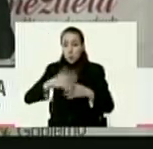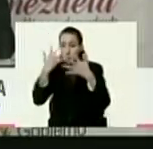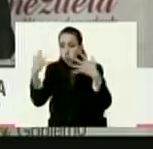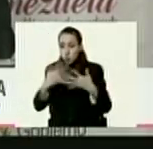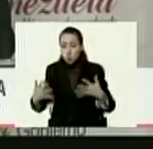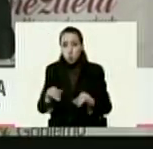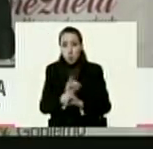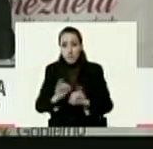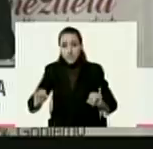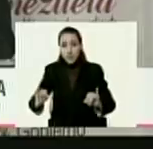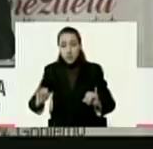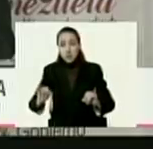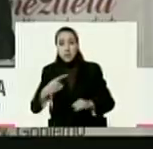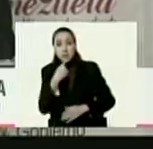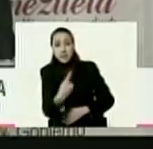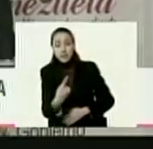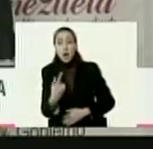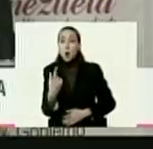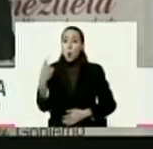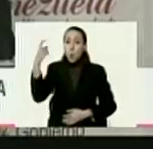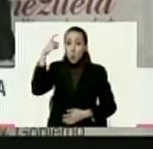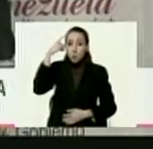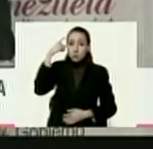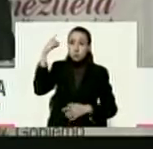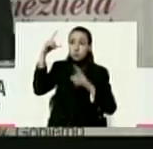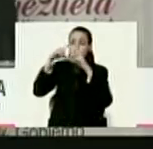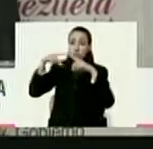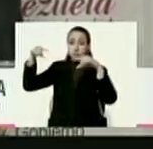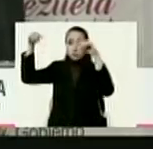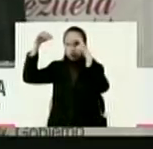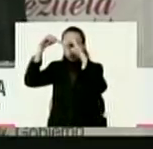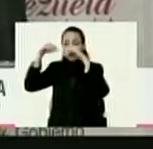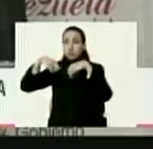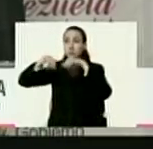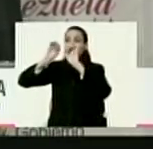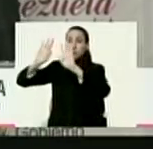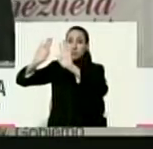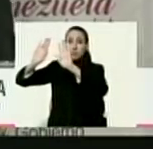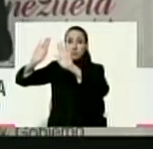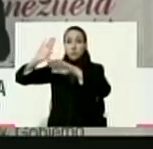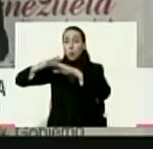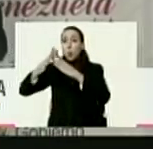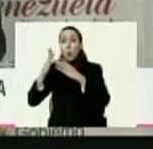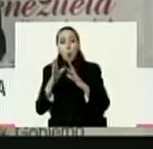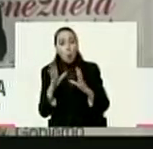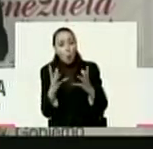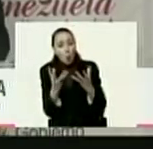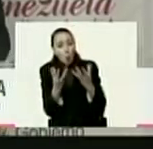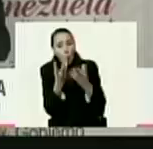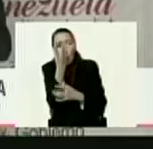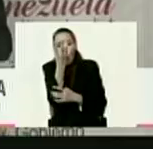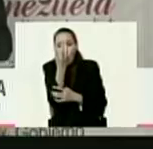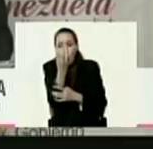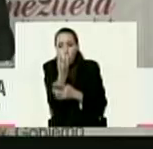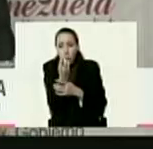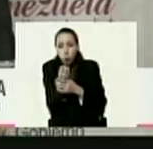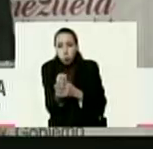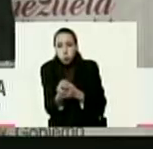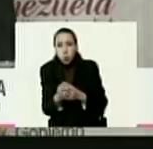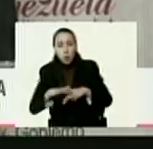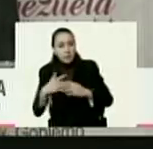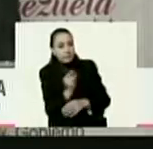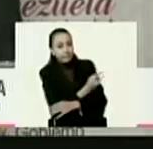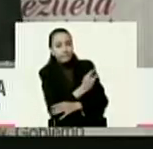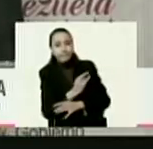Maduro: un día la luna se detendrá en el cielo y se secarán las flores, y en la selva